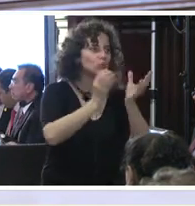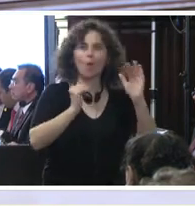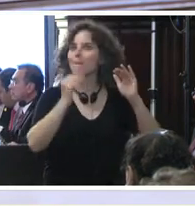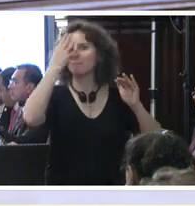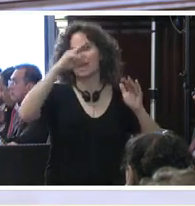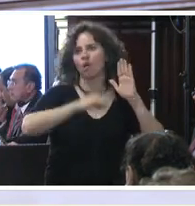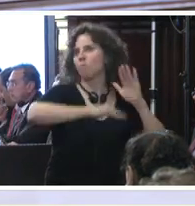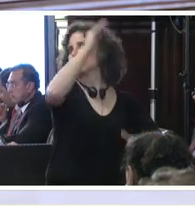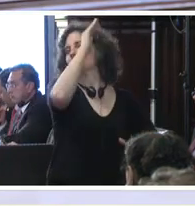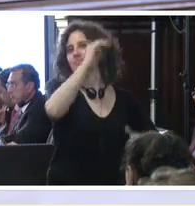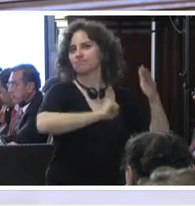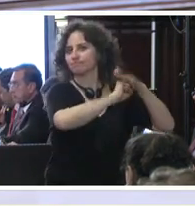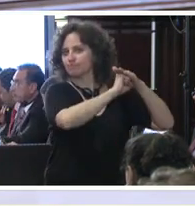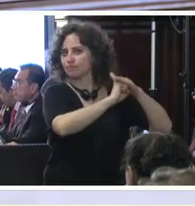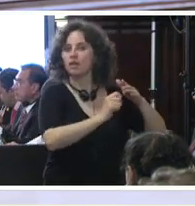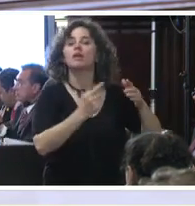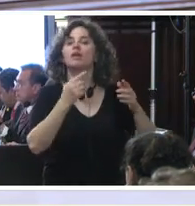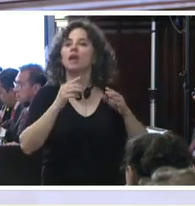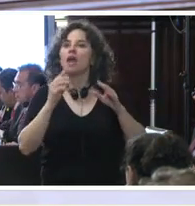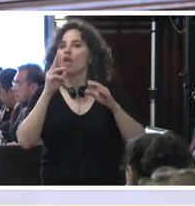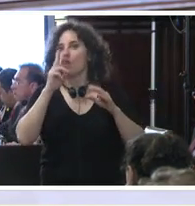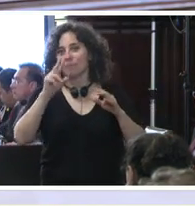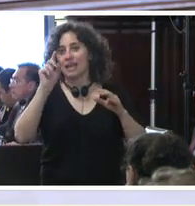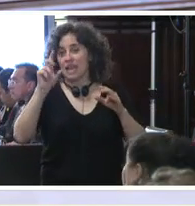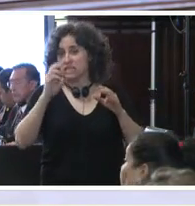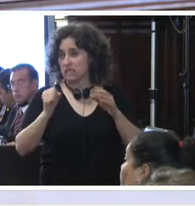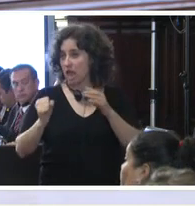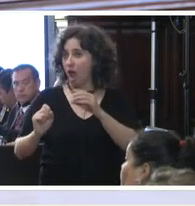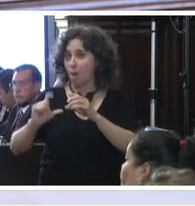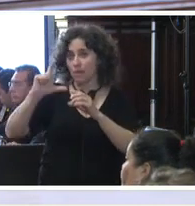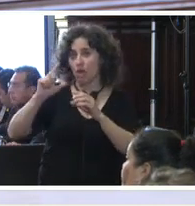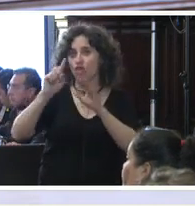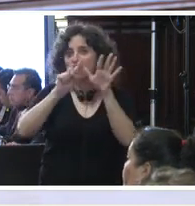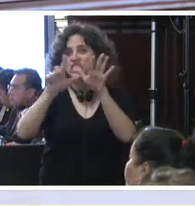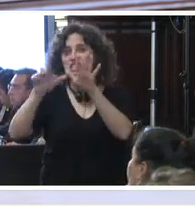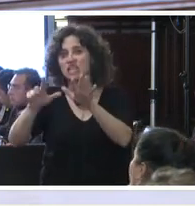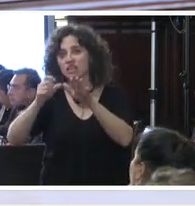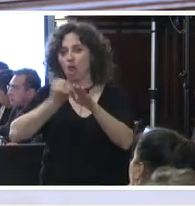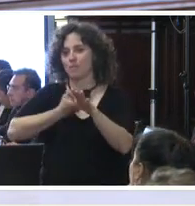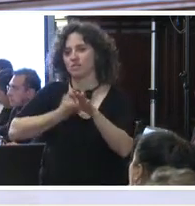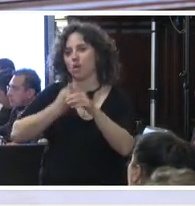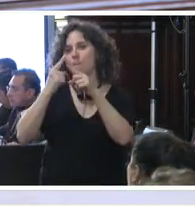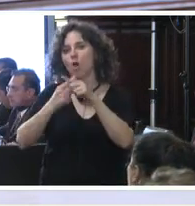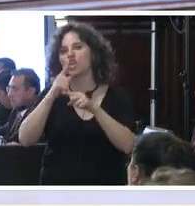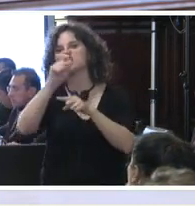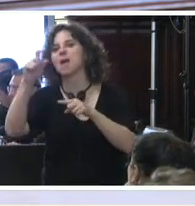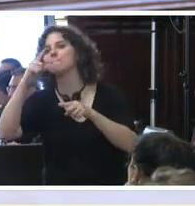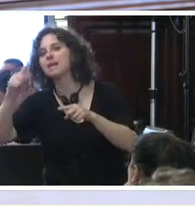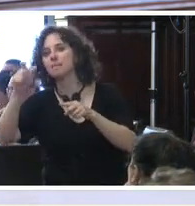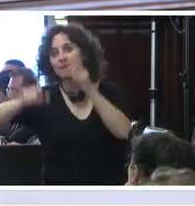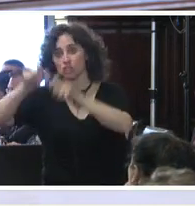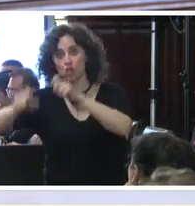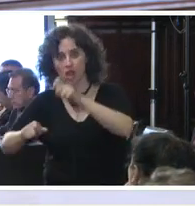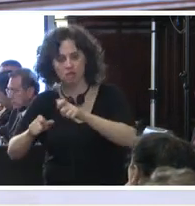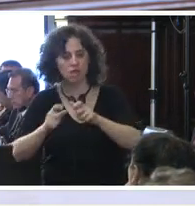ha ido aumentando. Durante 2015, teníamos una tasa de 17 homicidios por cada 100,000 habitantes.